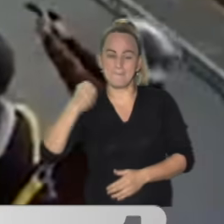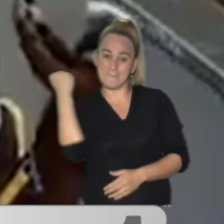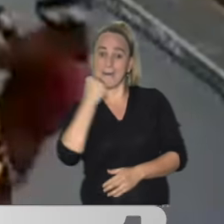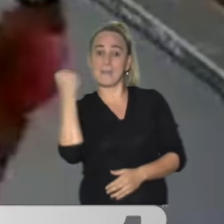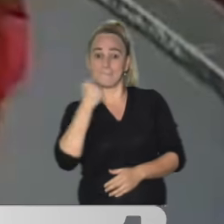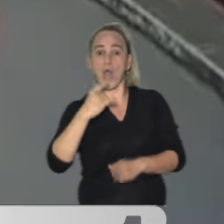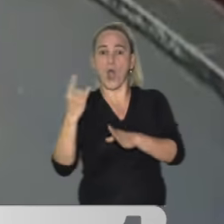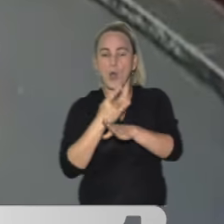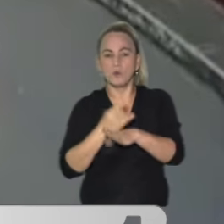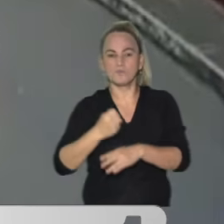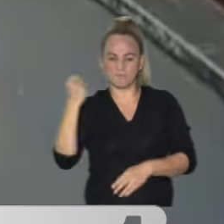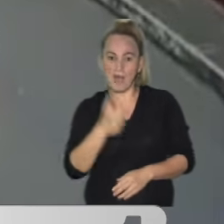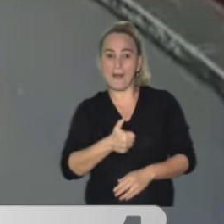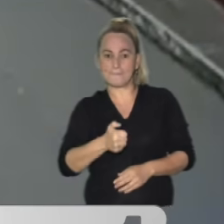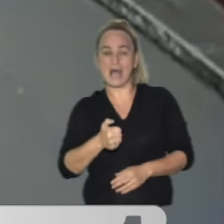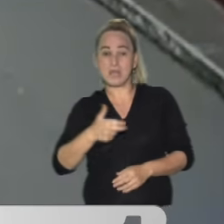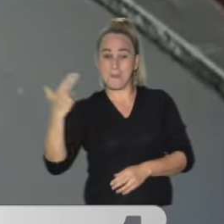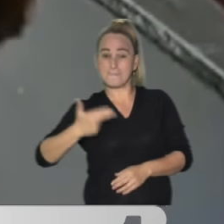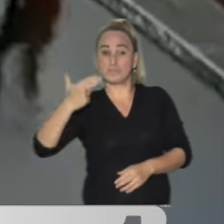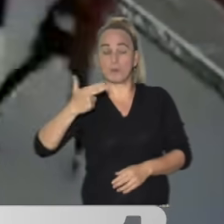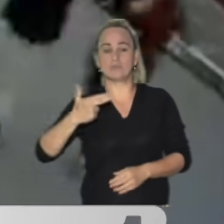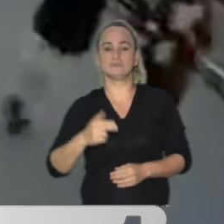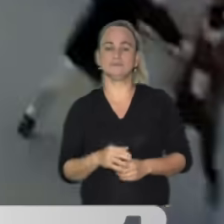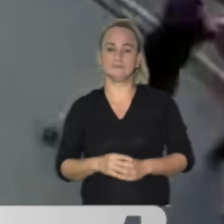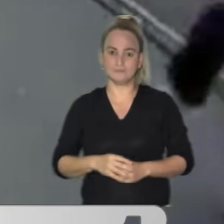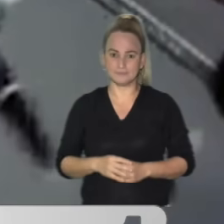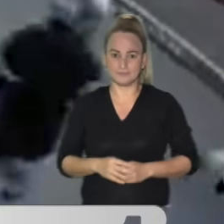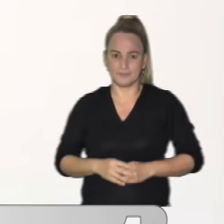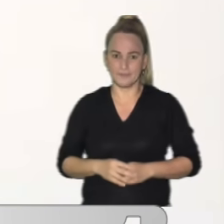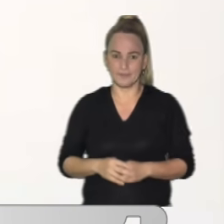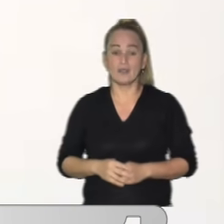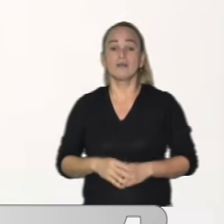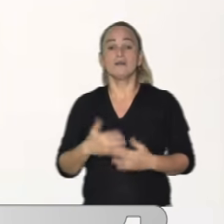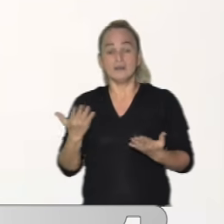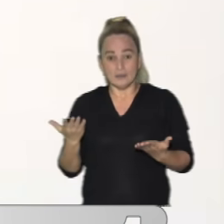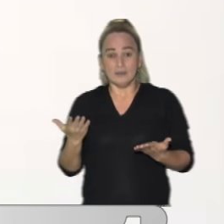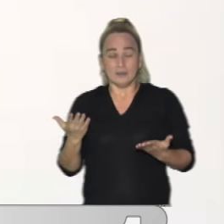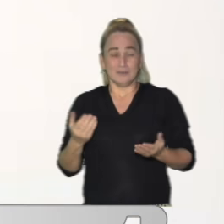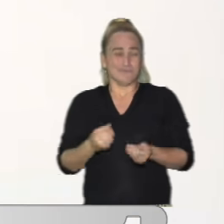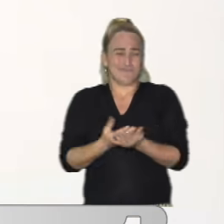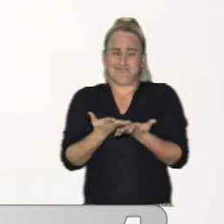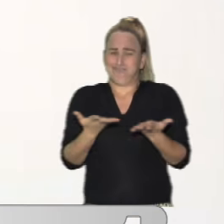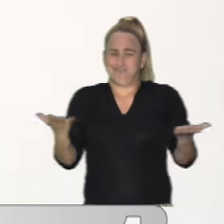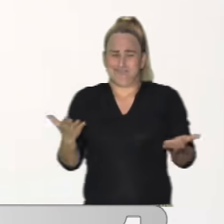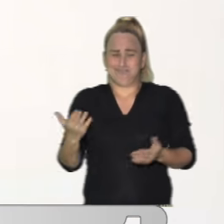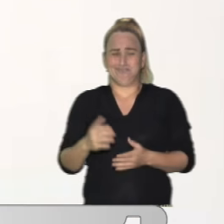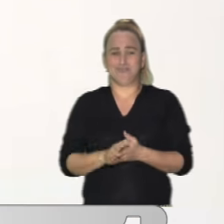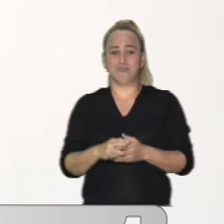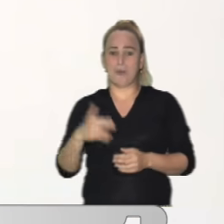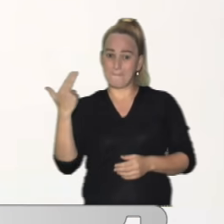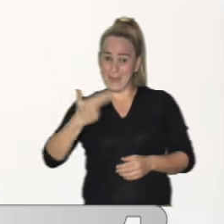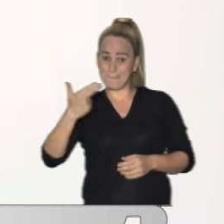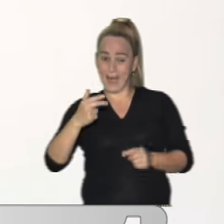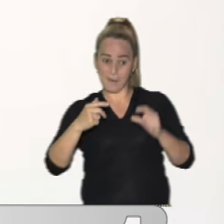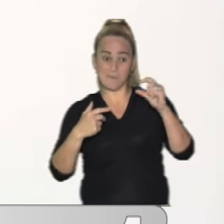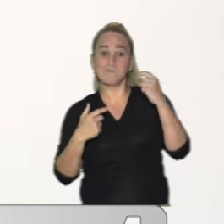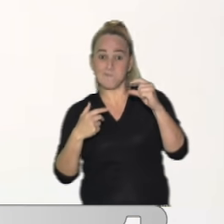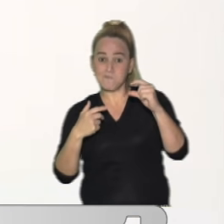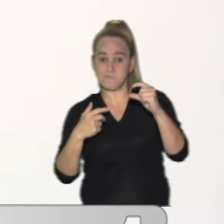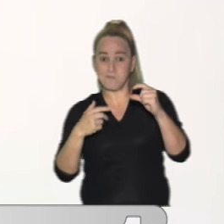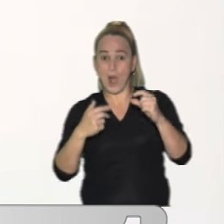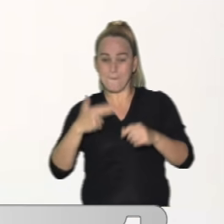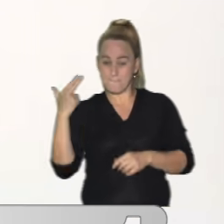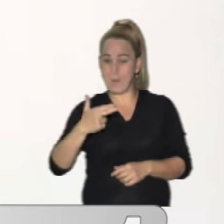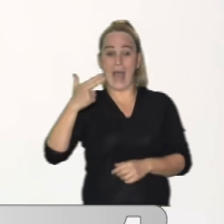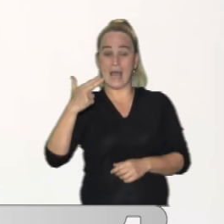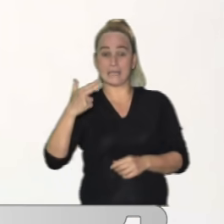blancas, cortopunzantes y de fuego. Ya mucha cantidad de armas de fogueo, que no son armas de fuego